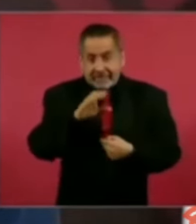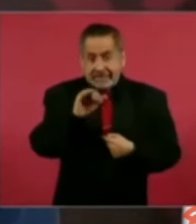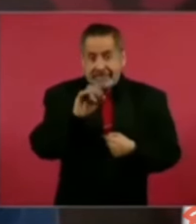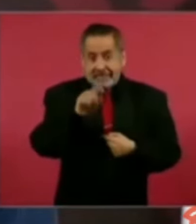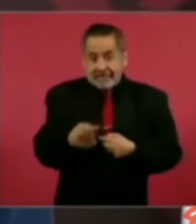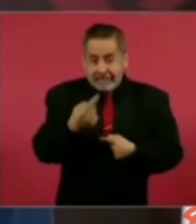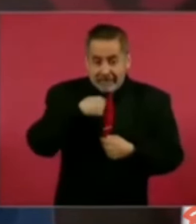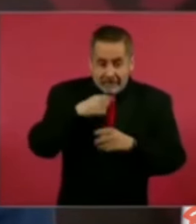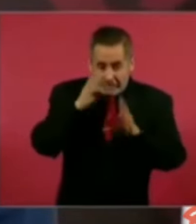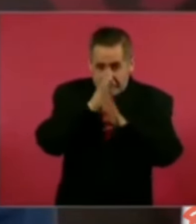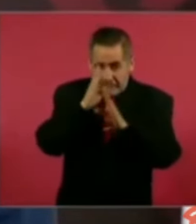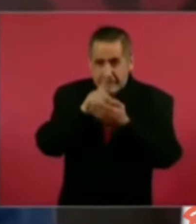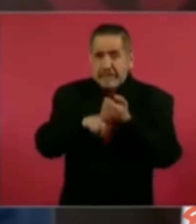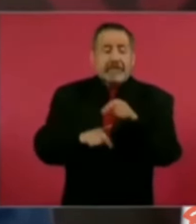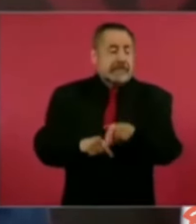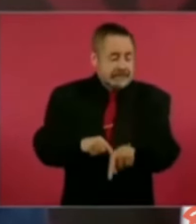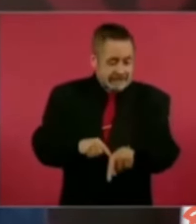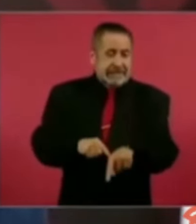por